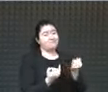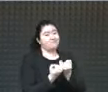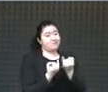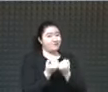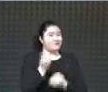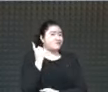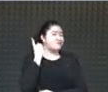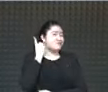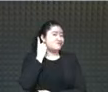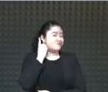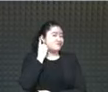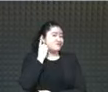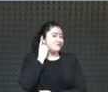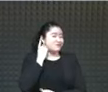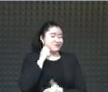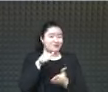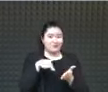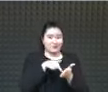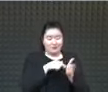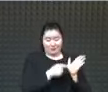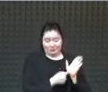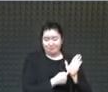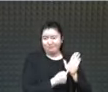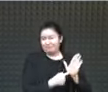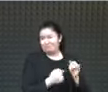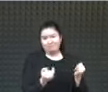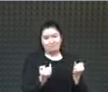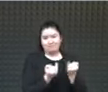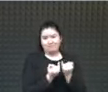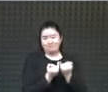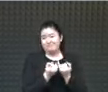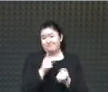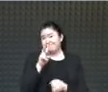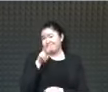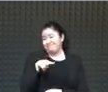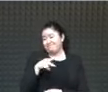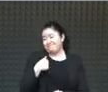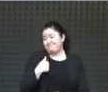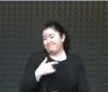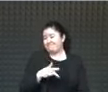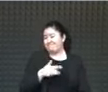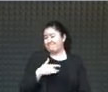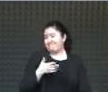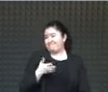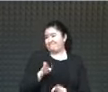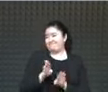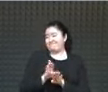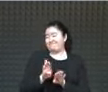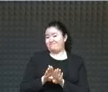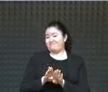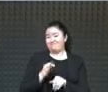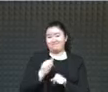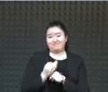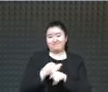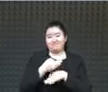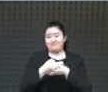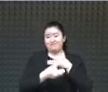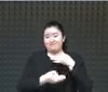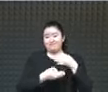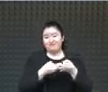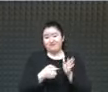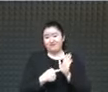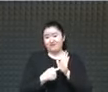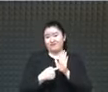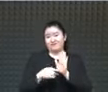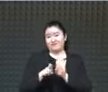Diputados. Y pues me extraña, la verdad, que ahora anden todos los medios de comunicación